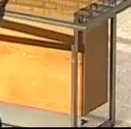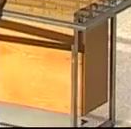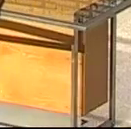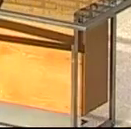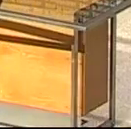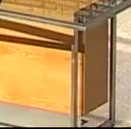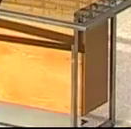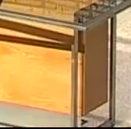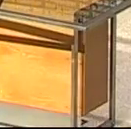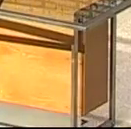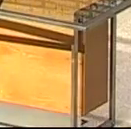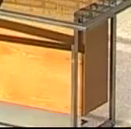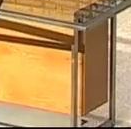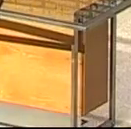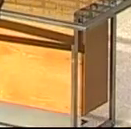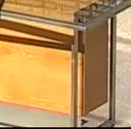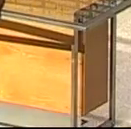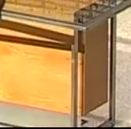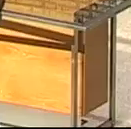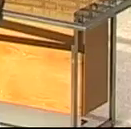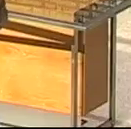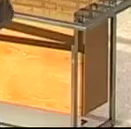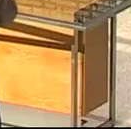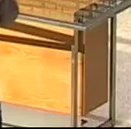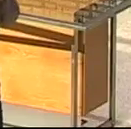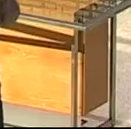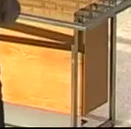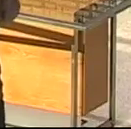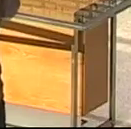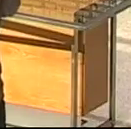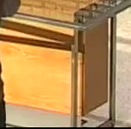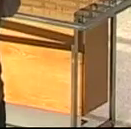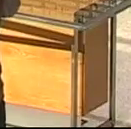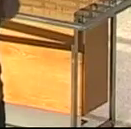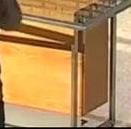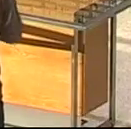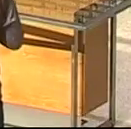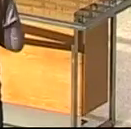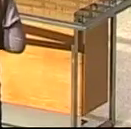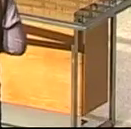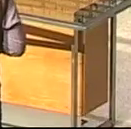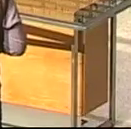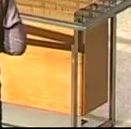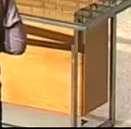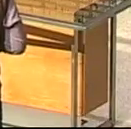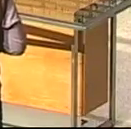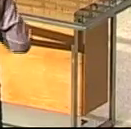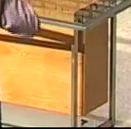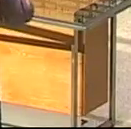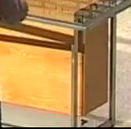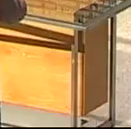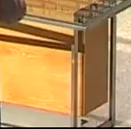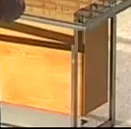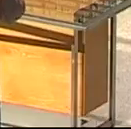la sensación de que está muy adelante. Bien, buenos días. Como siempre, les agradezco su presencia. Sí,